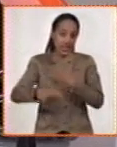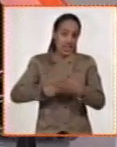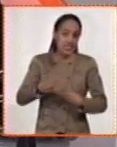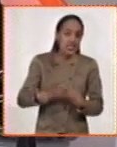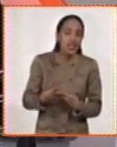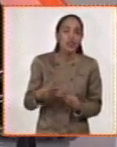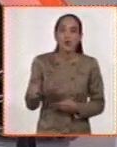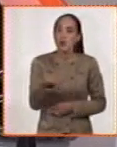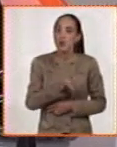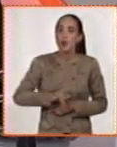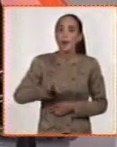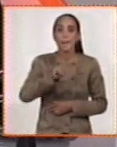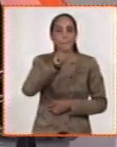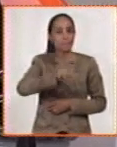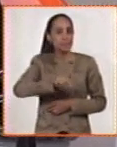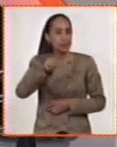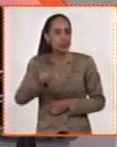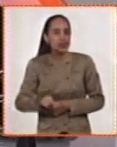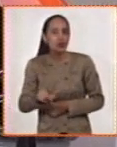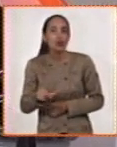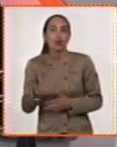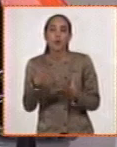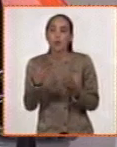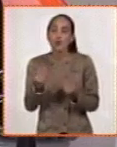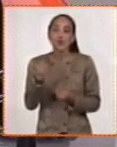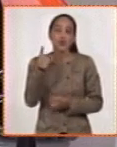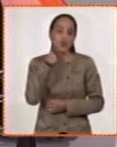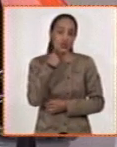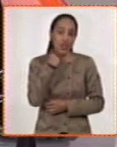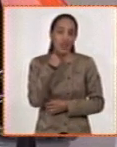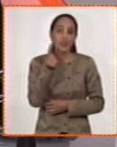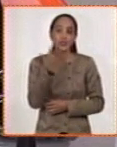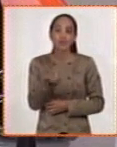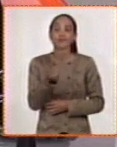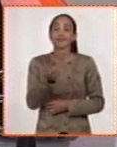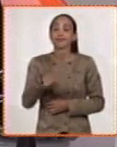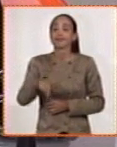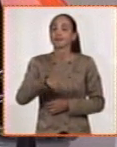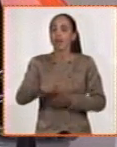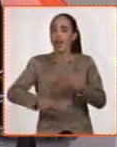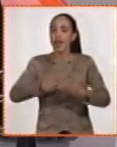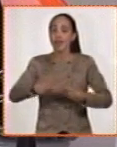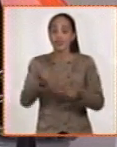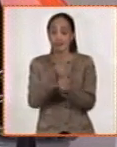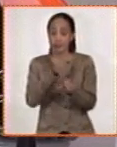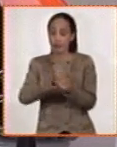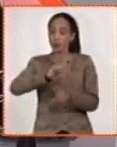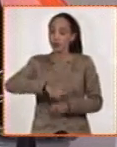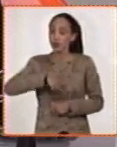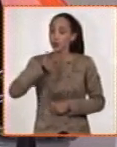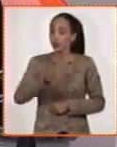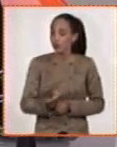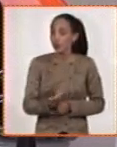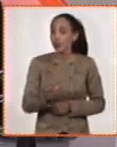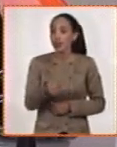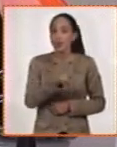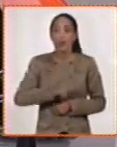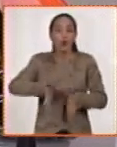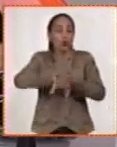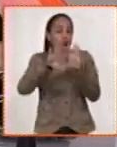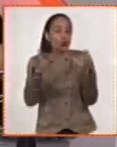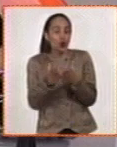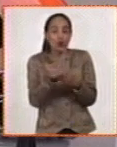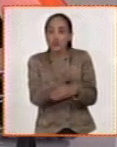con personas que durante muchos años han estado haciendo ese trabajo y han llenado toda su obra de